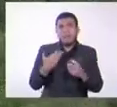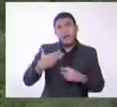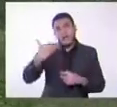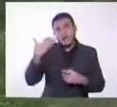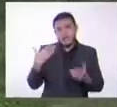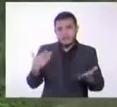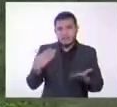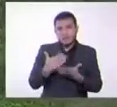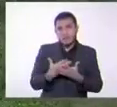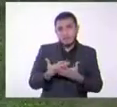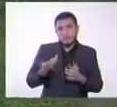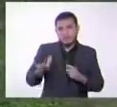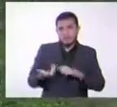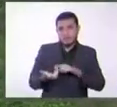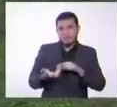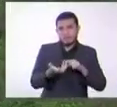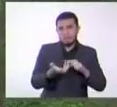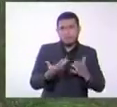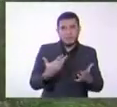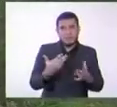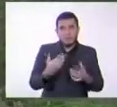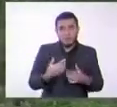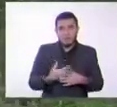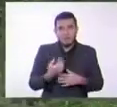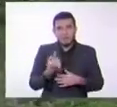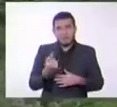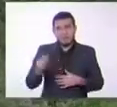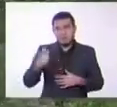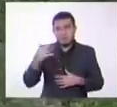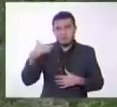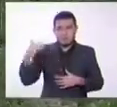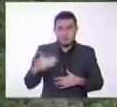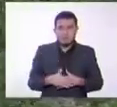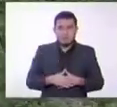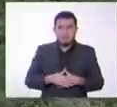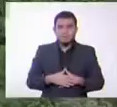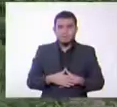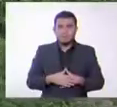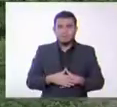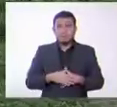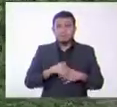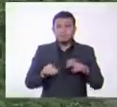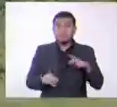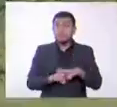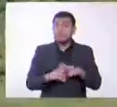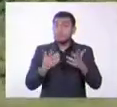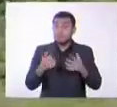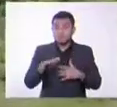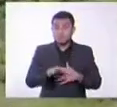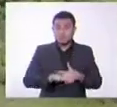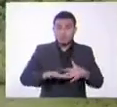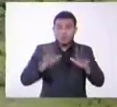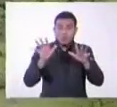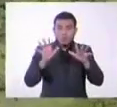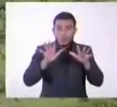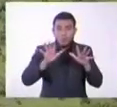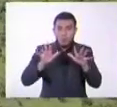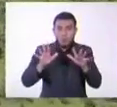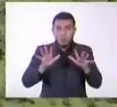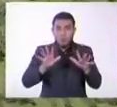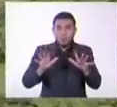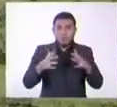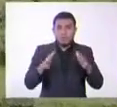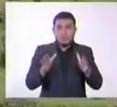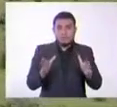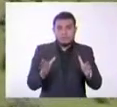los exploradores. Ahora, existen muchas zonas climáticas que ya son